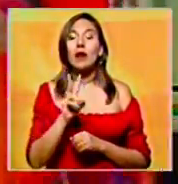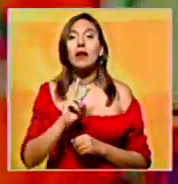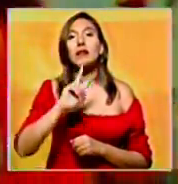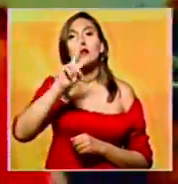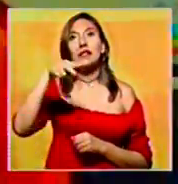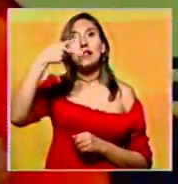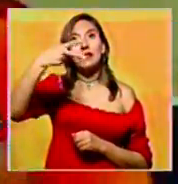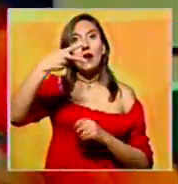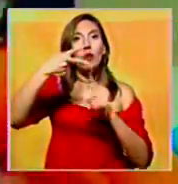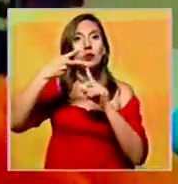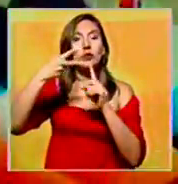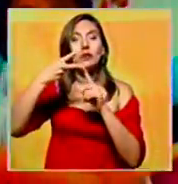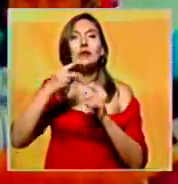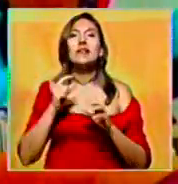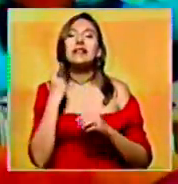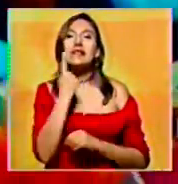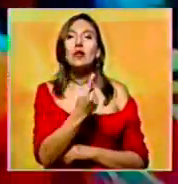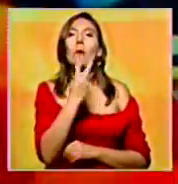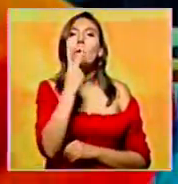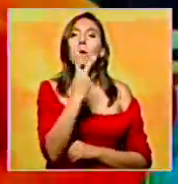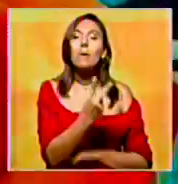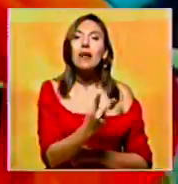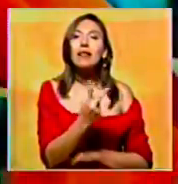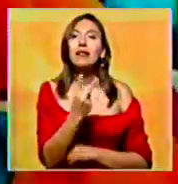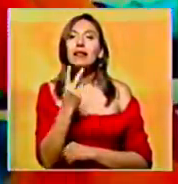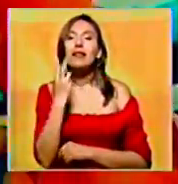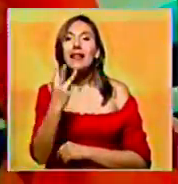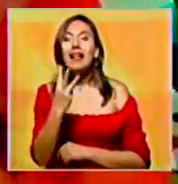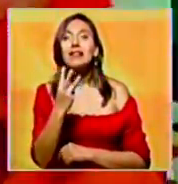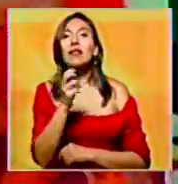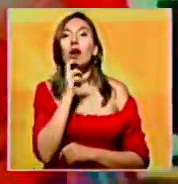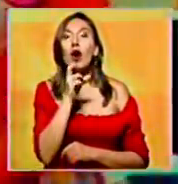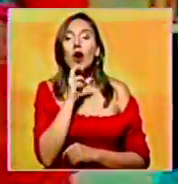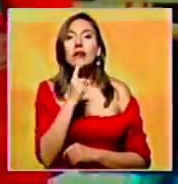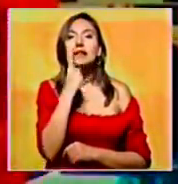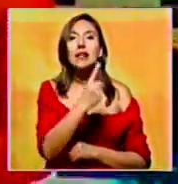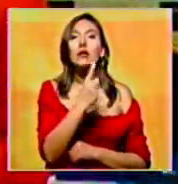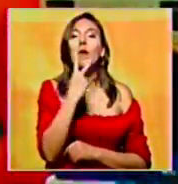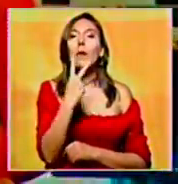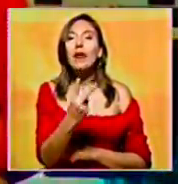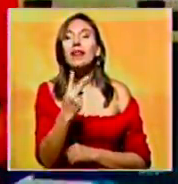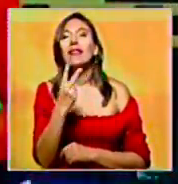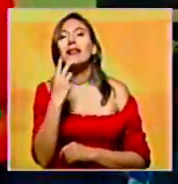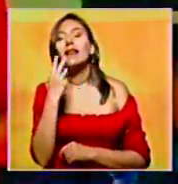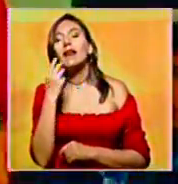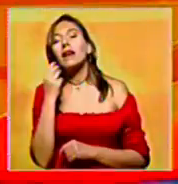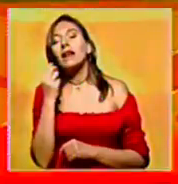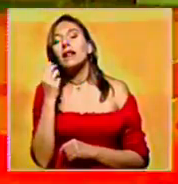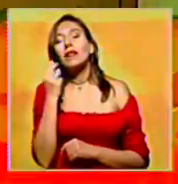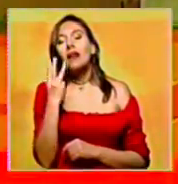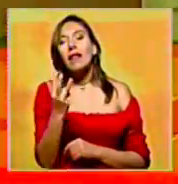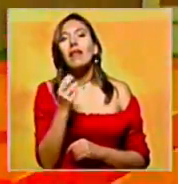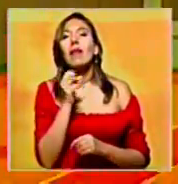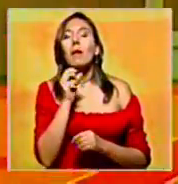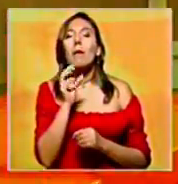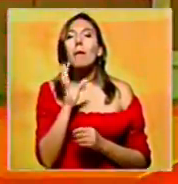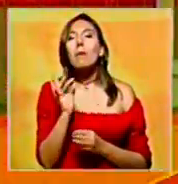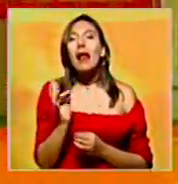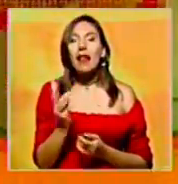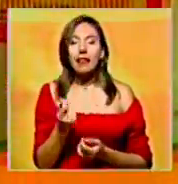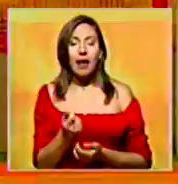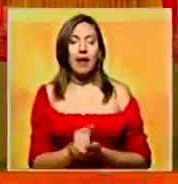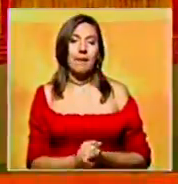del medallero, un total de 123 de oro, 132 de plata y 99 de bronce para un total de